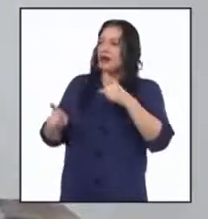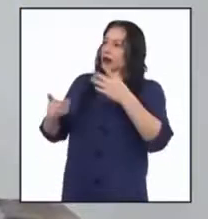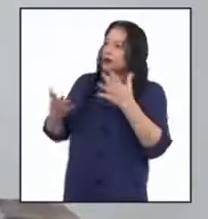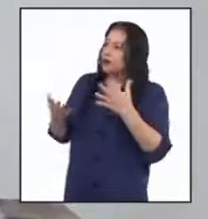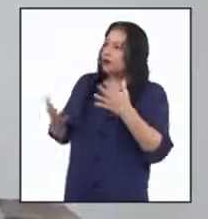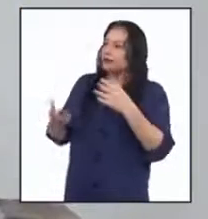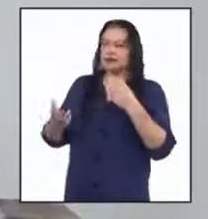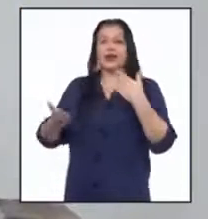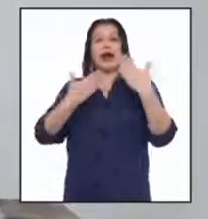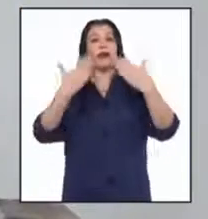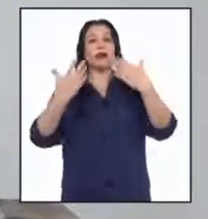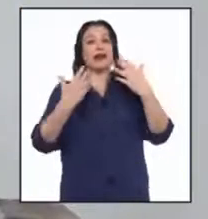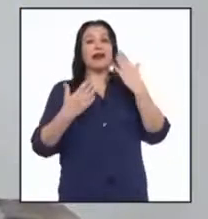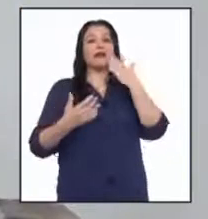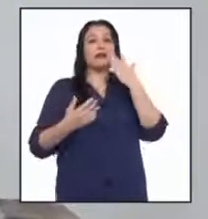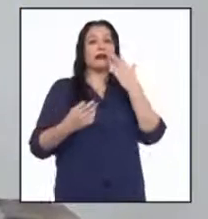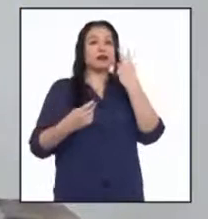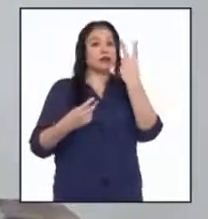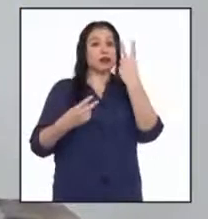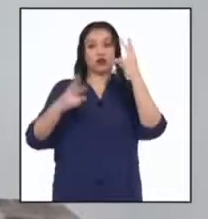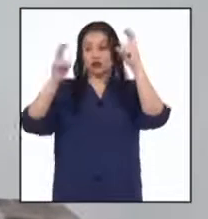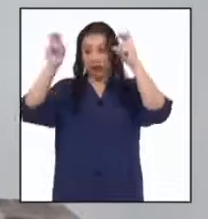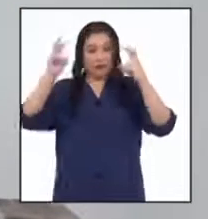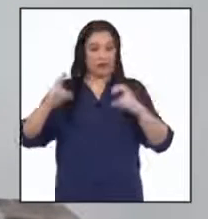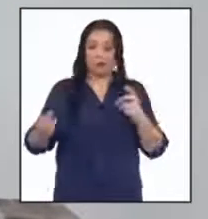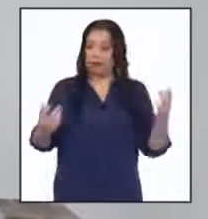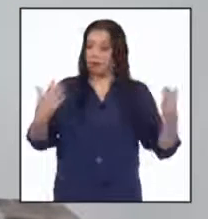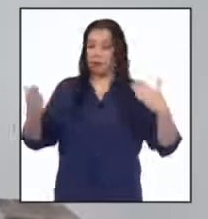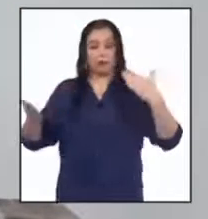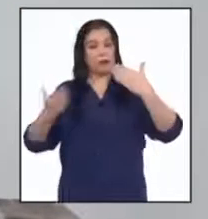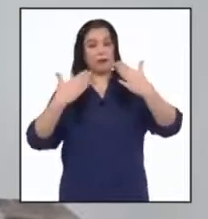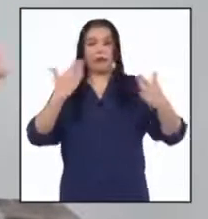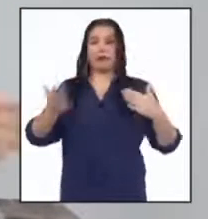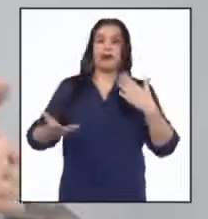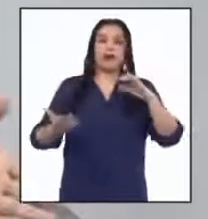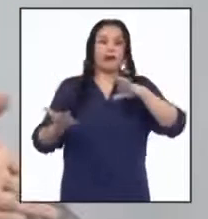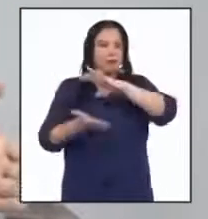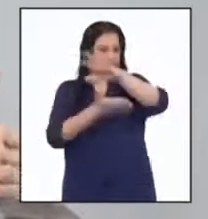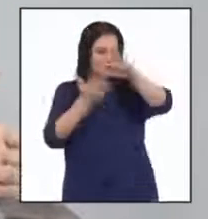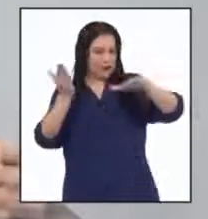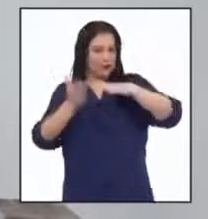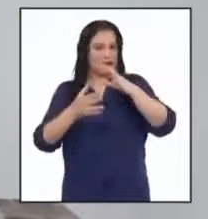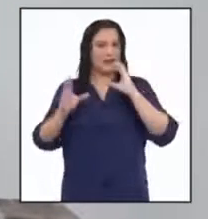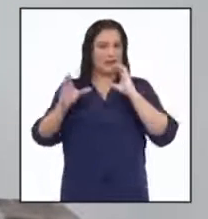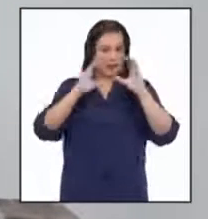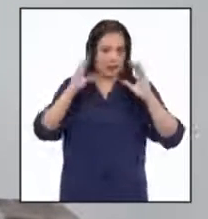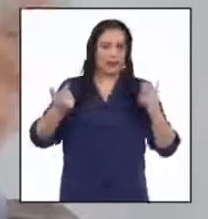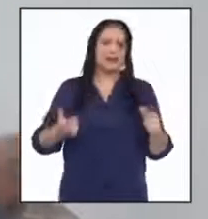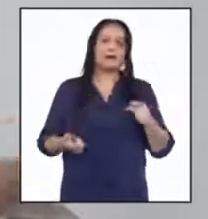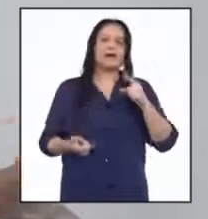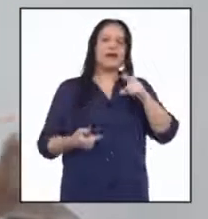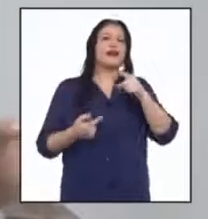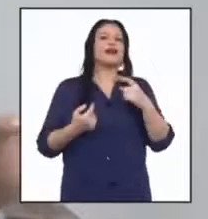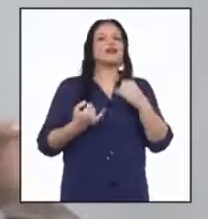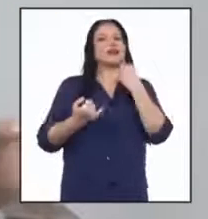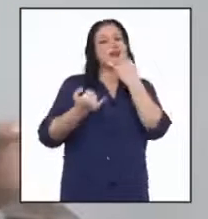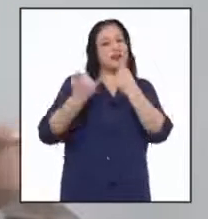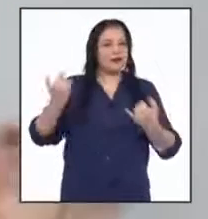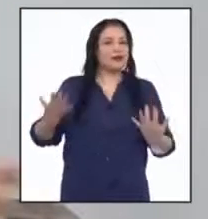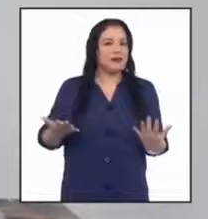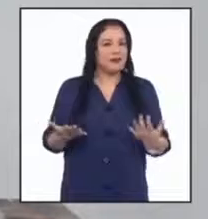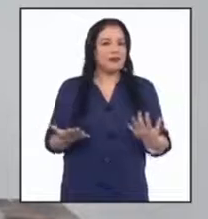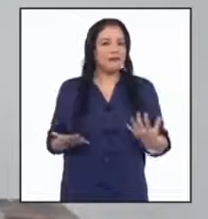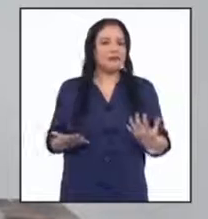temas al mismo tiempo. Llega un punto en que sin saber por qué, ambas mezclan las conversaciones. Que acaban por terminar